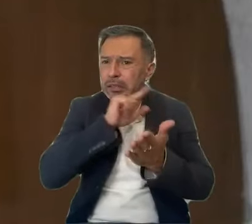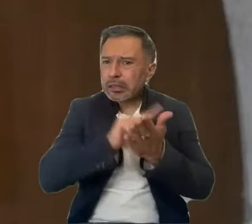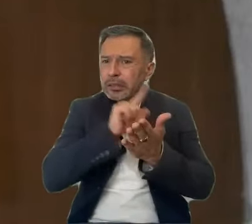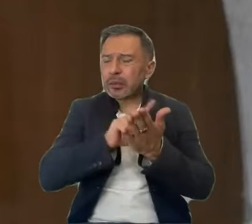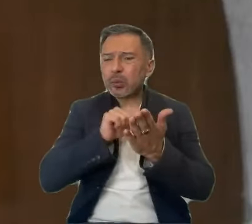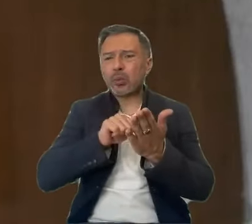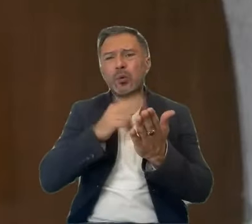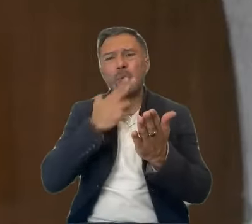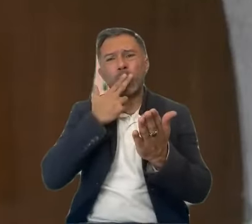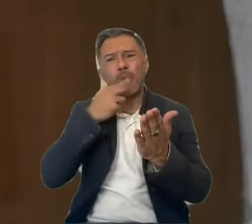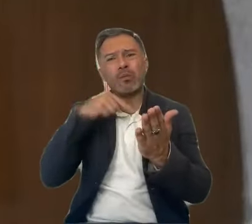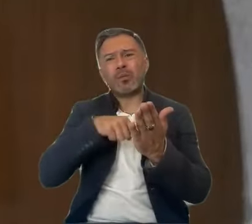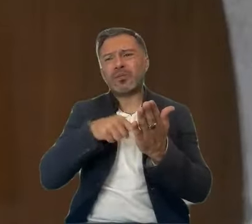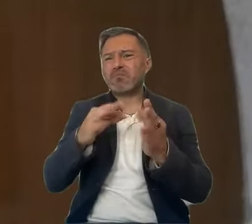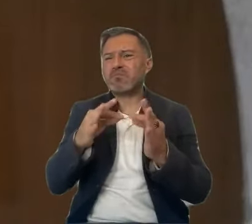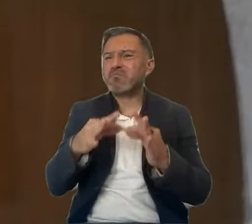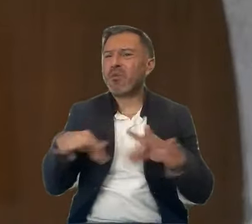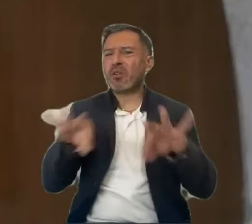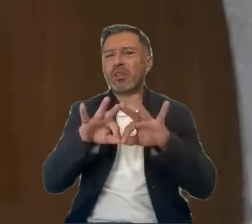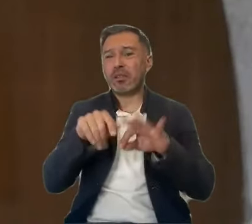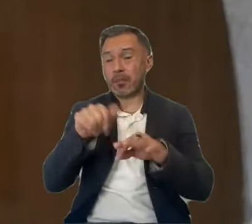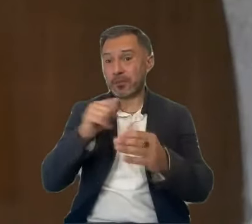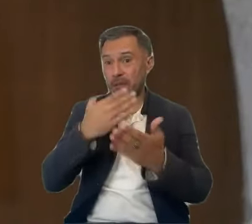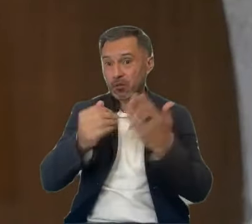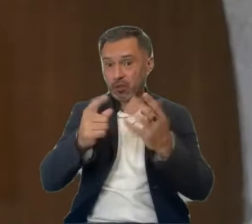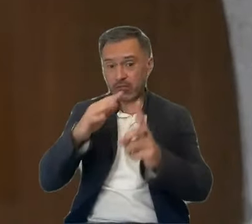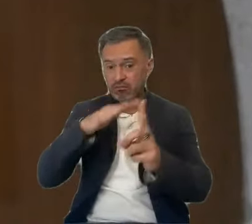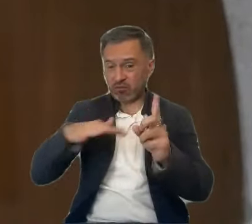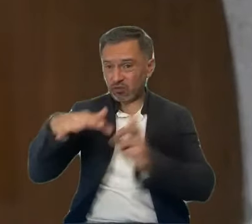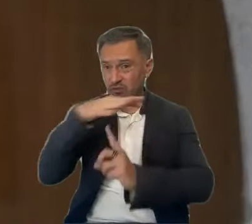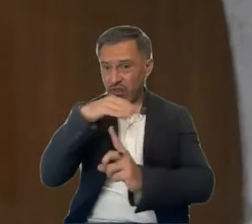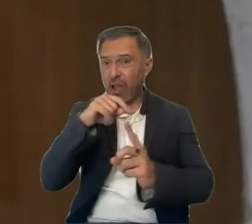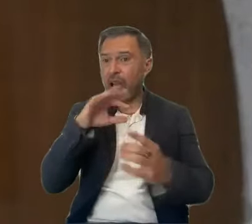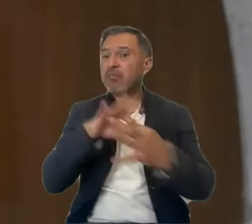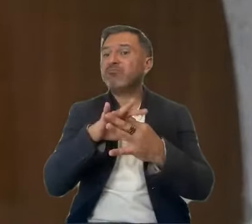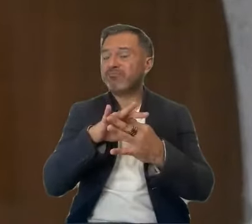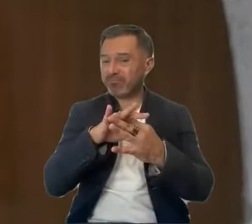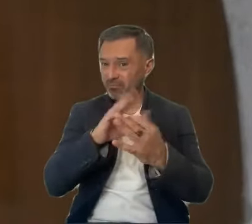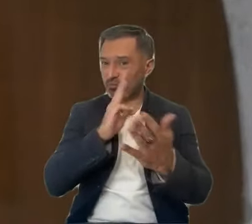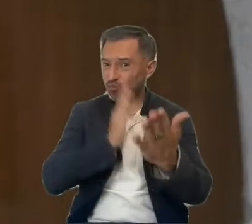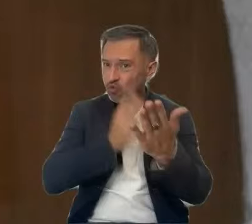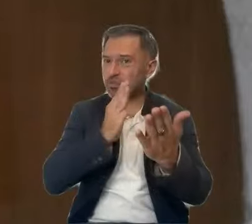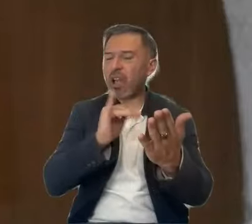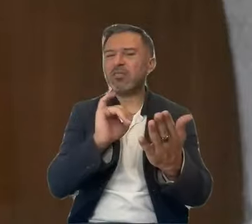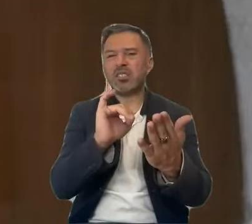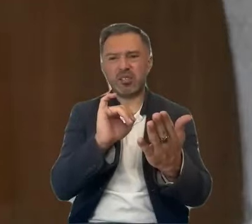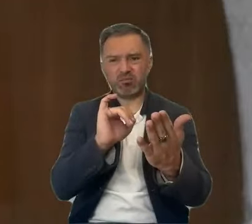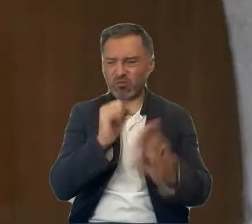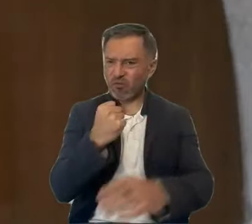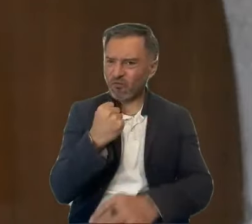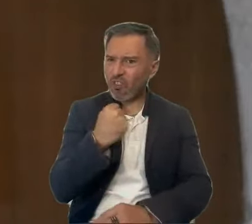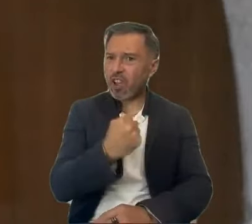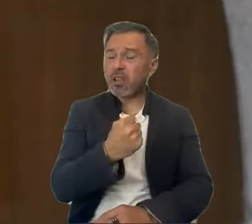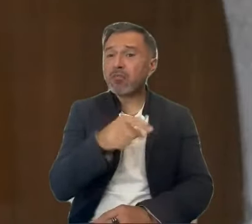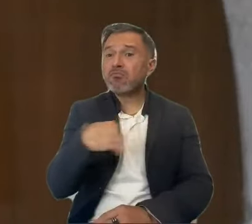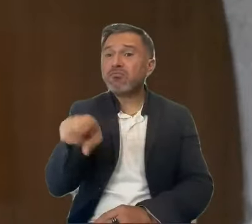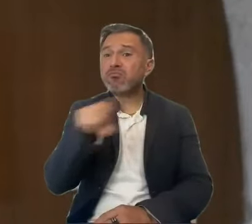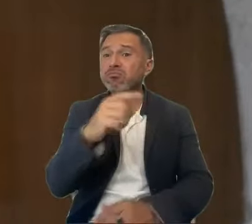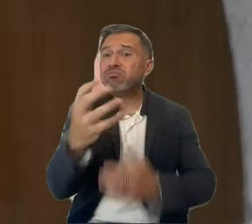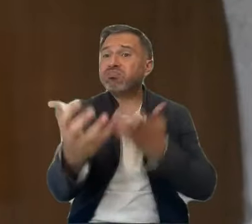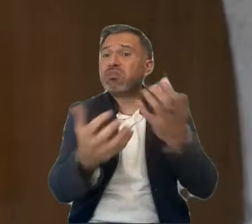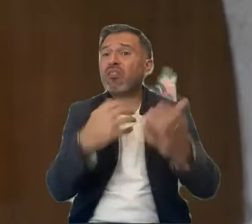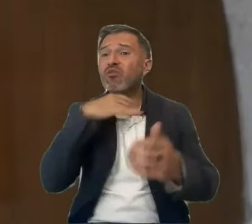ambiental, sí, es una ley con dientes. Es una ley que le va a cobrar al que contamine. Le va a cobrar ya sea